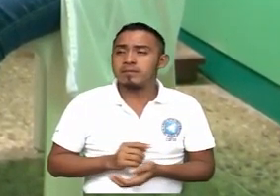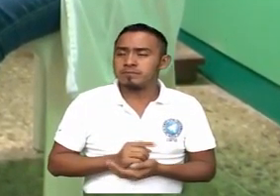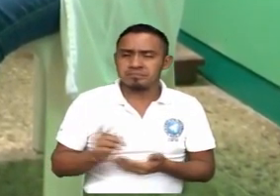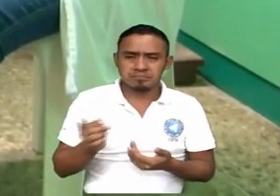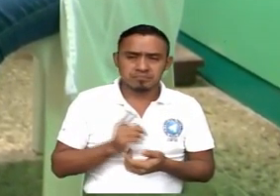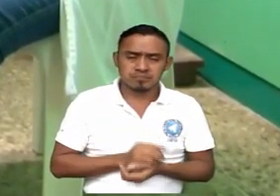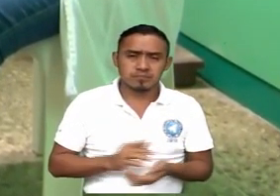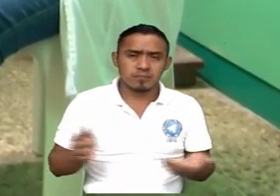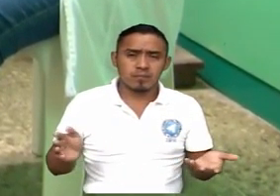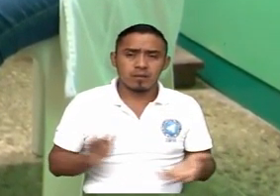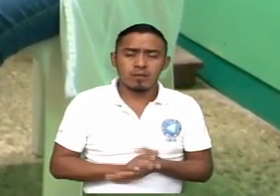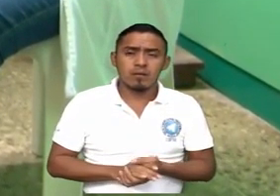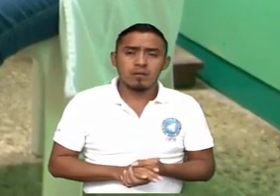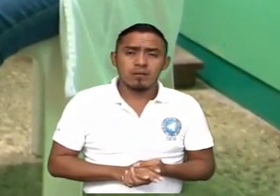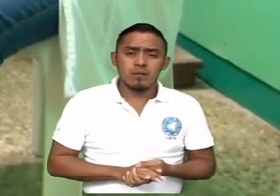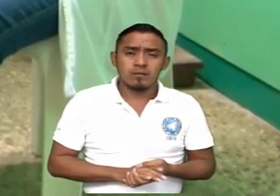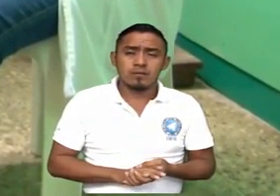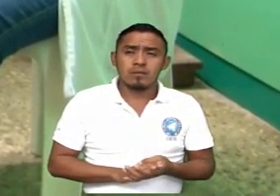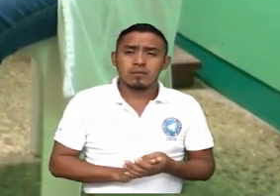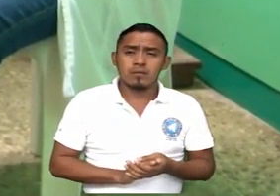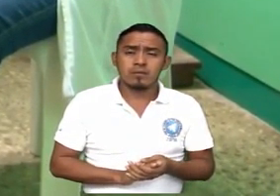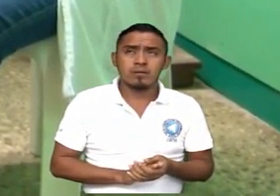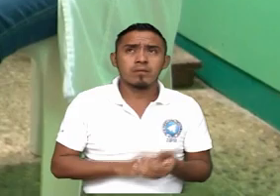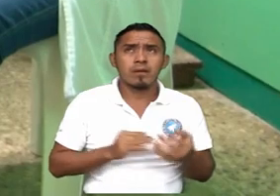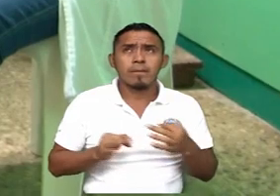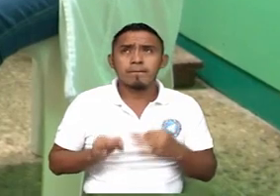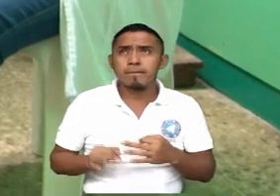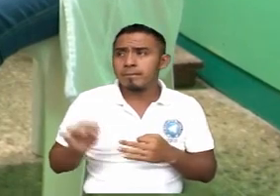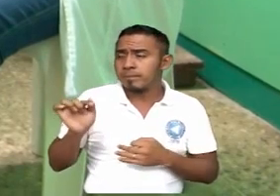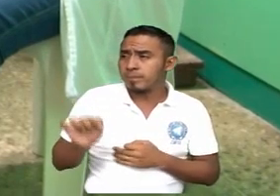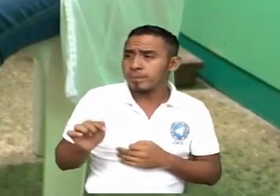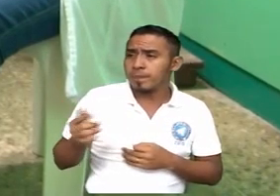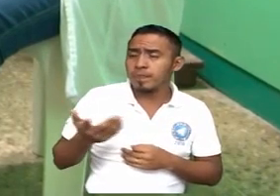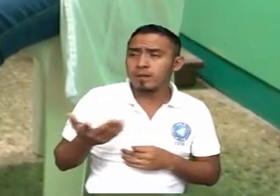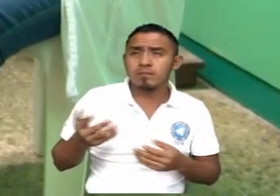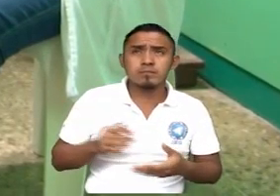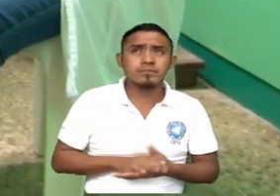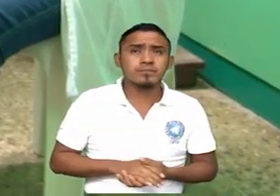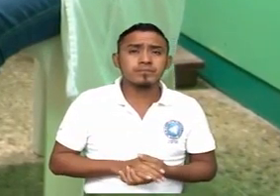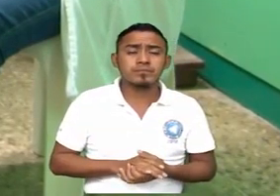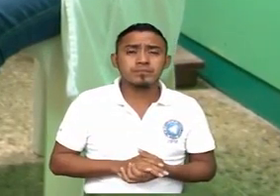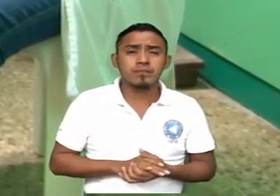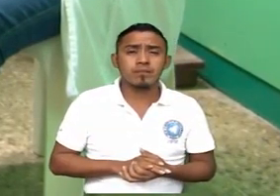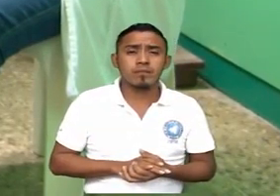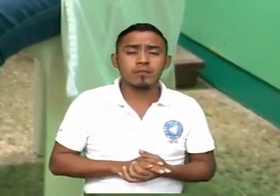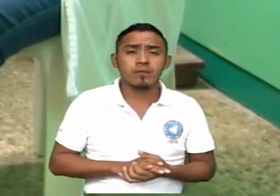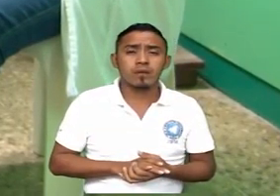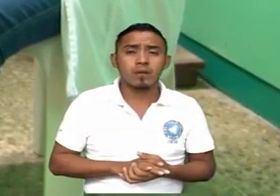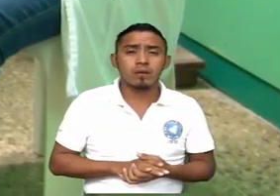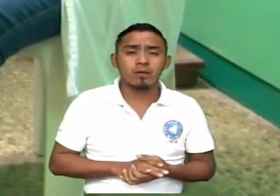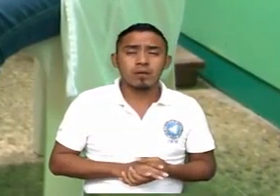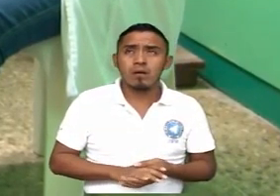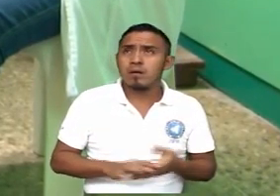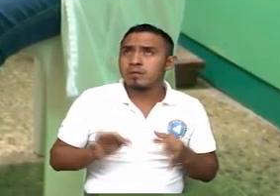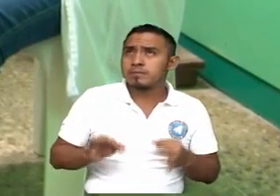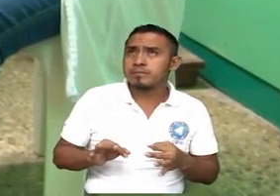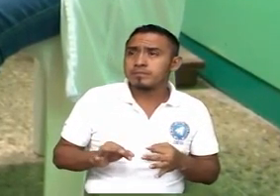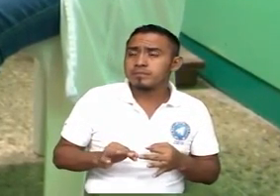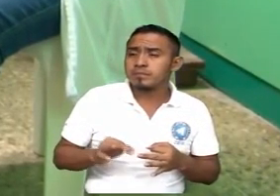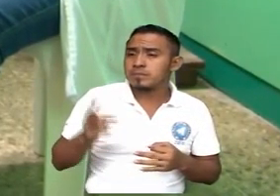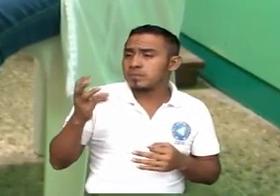catarata, 10 minutos. 10 minutos. Y depende también el cirujano habilidoso, que es 10 minutos. Entre bien. 10 y